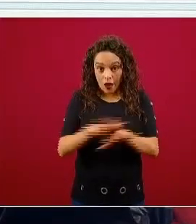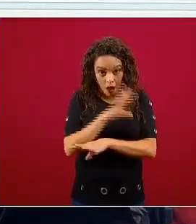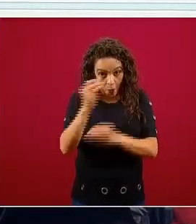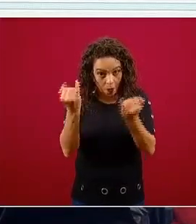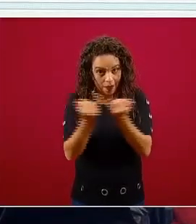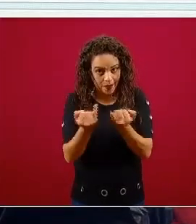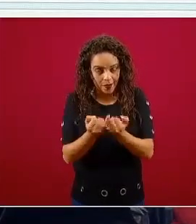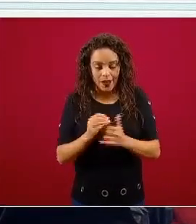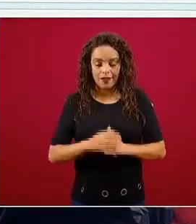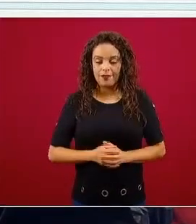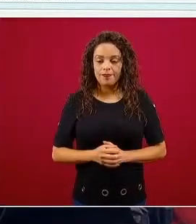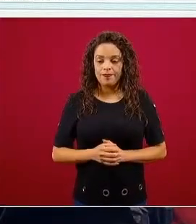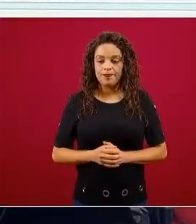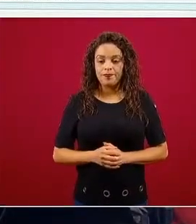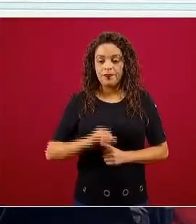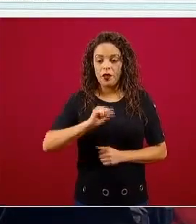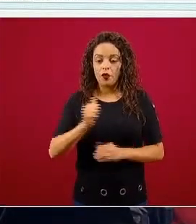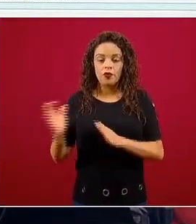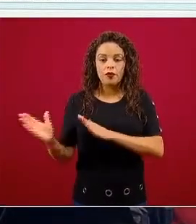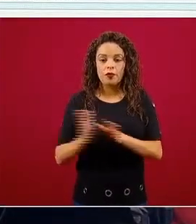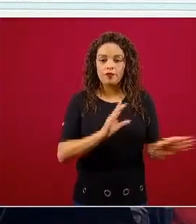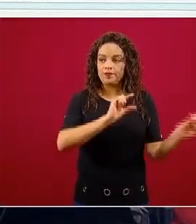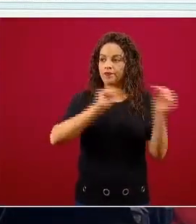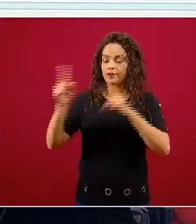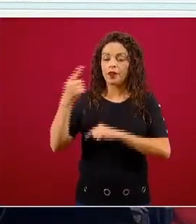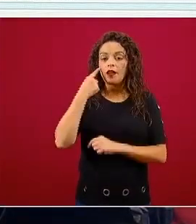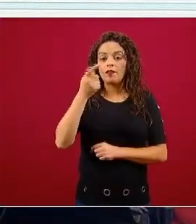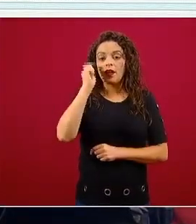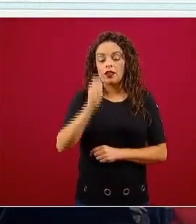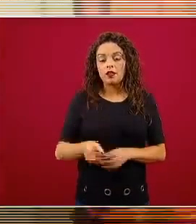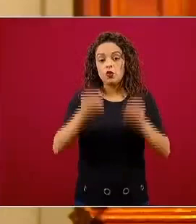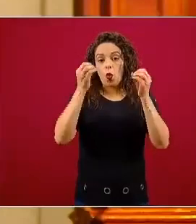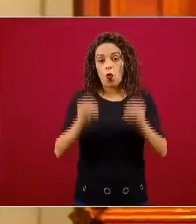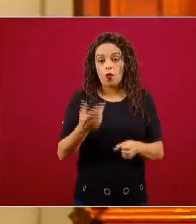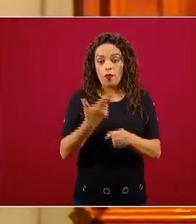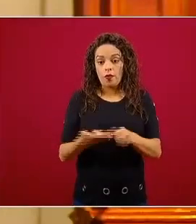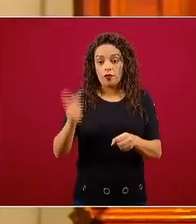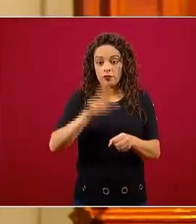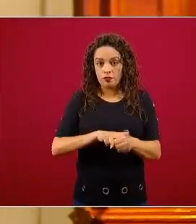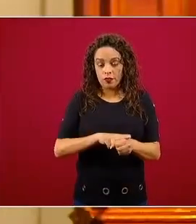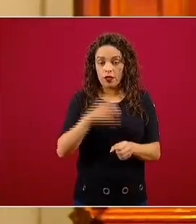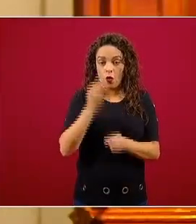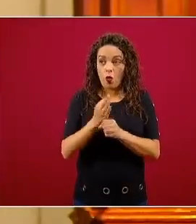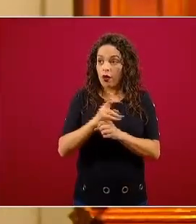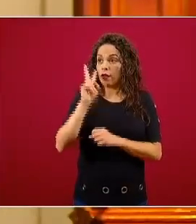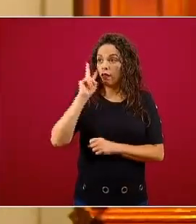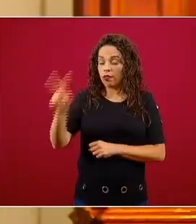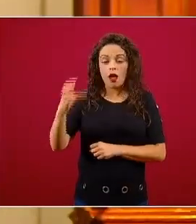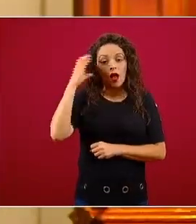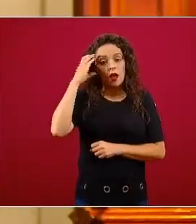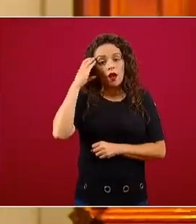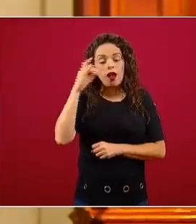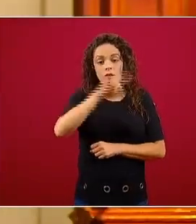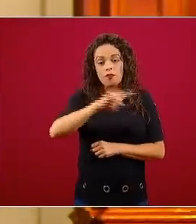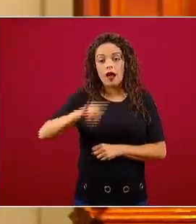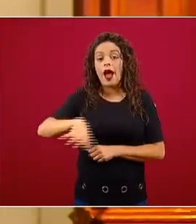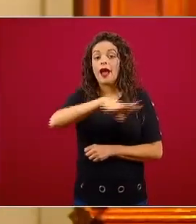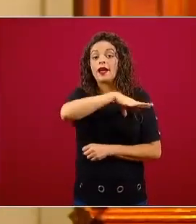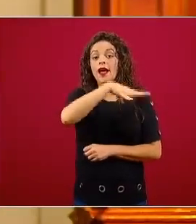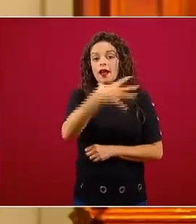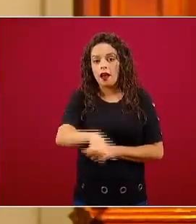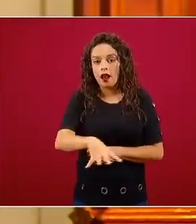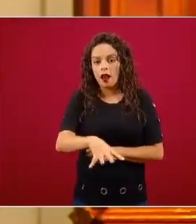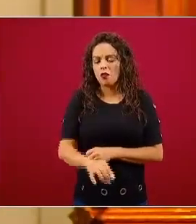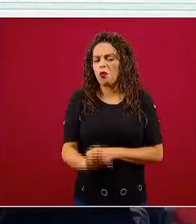la ocupación hospitalaria. Aquí tenemos las camas generales, prácticamente poca variación en los